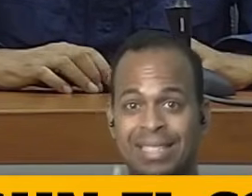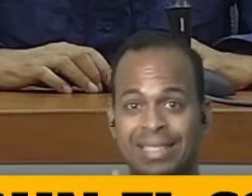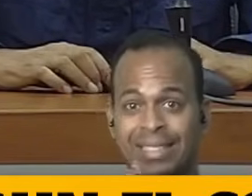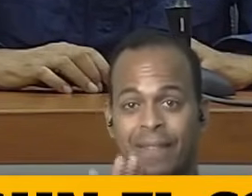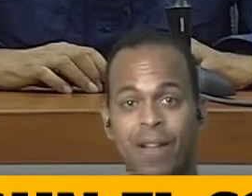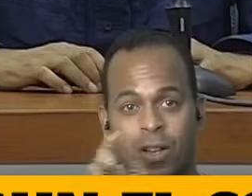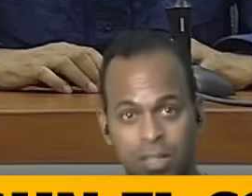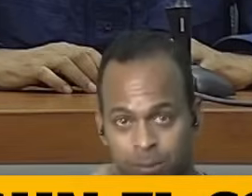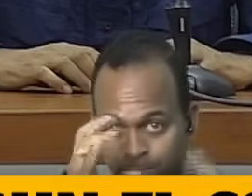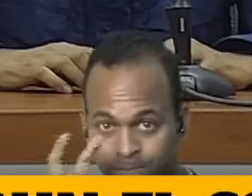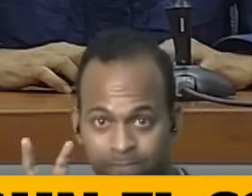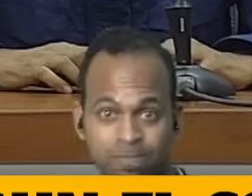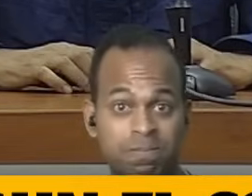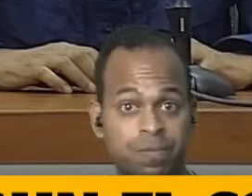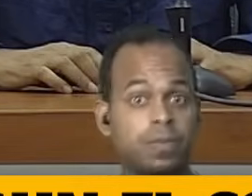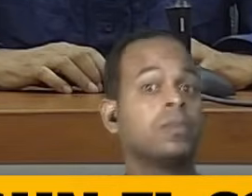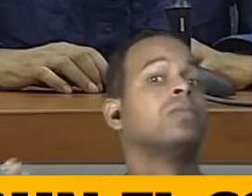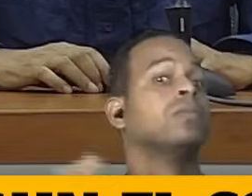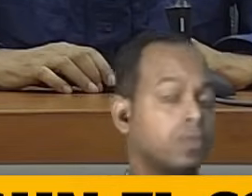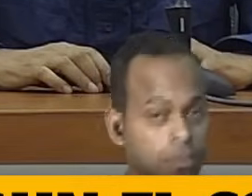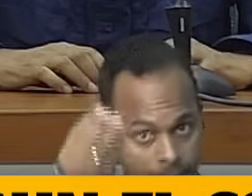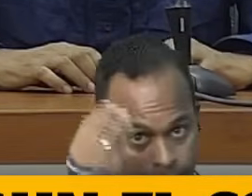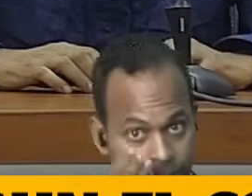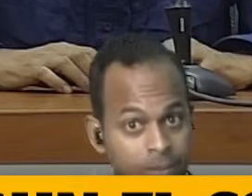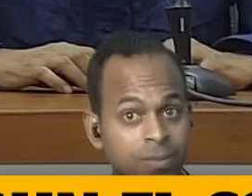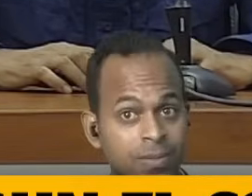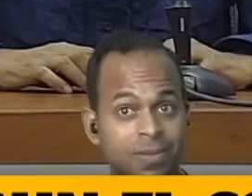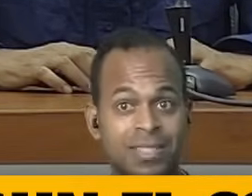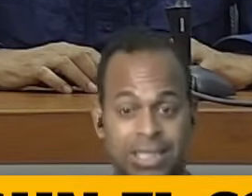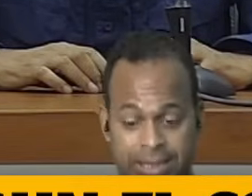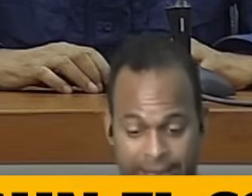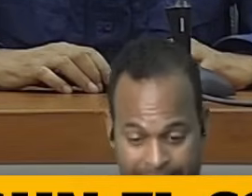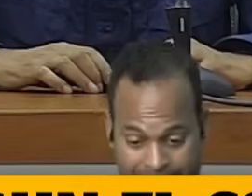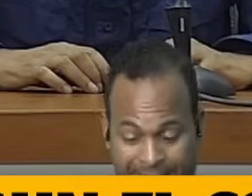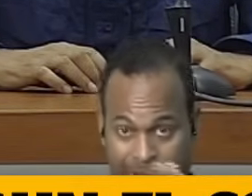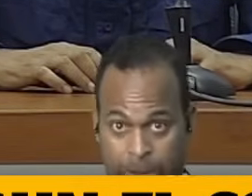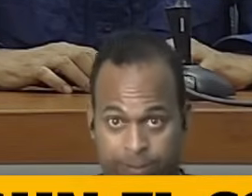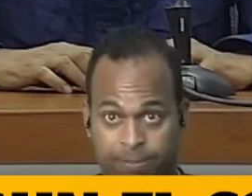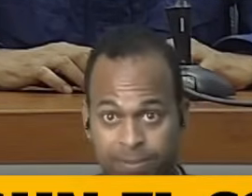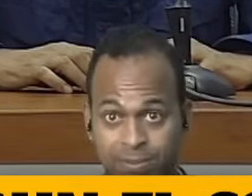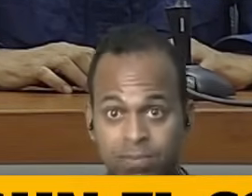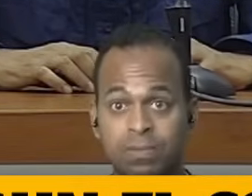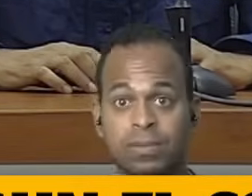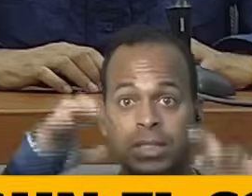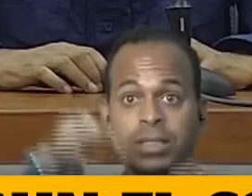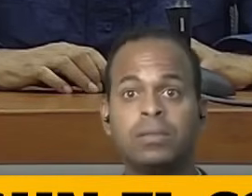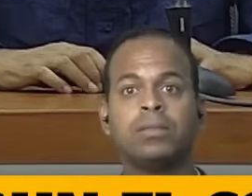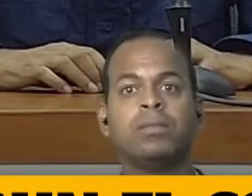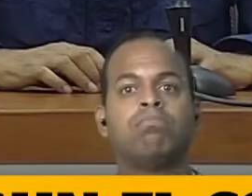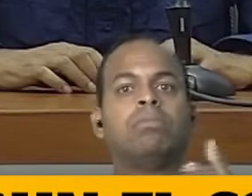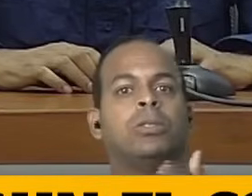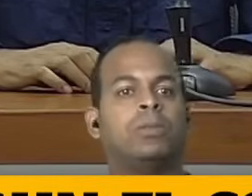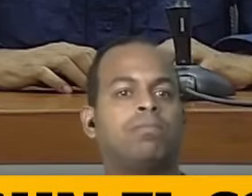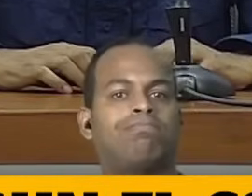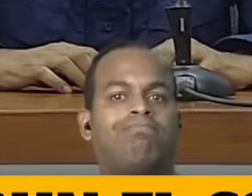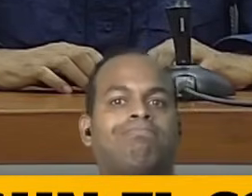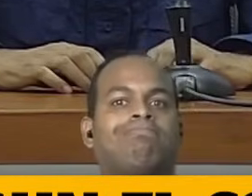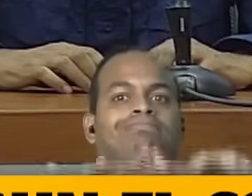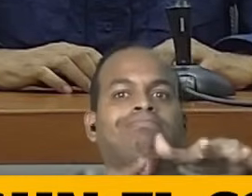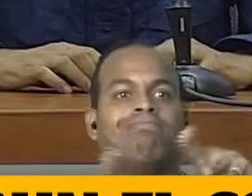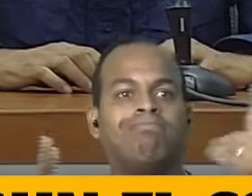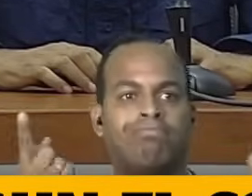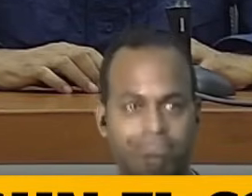Porque, vuelvo y les repito, lo que caiga a partir de este momento se convierte en escorrentía superficial y provoca